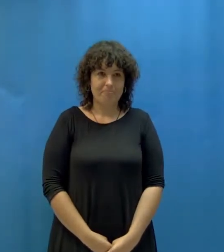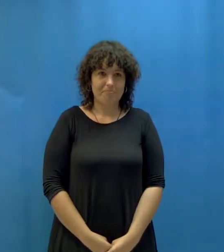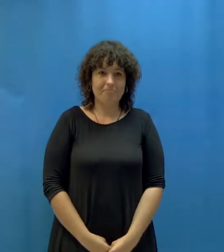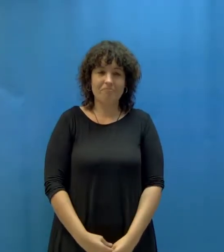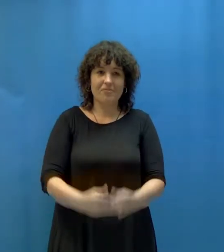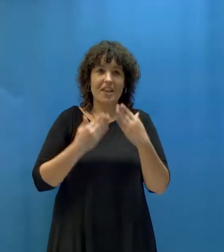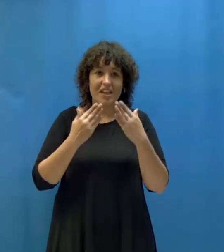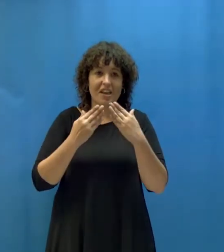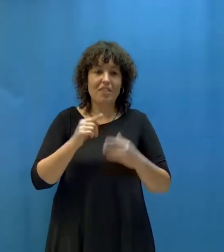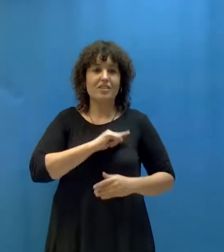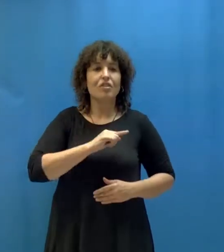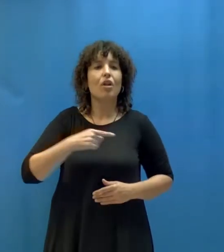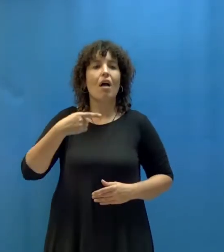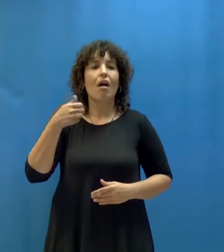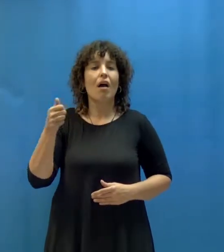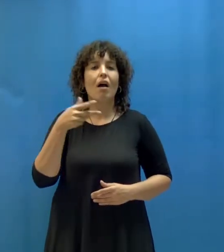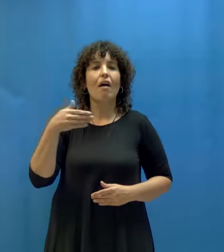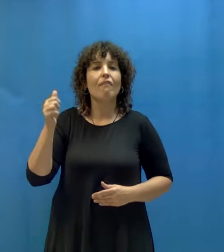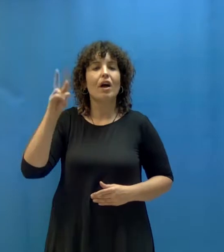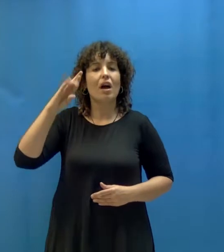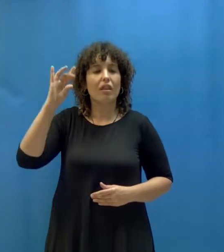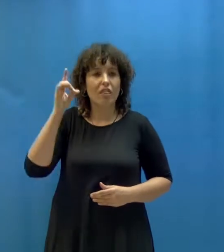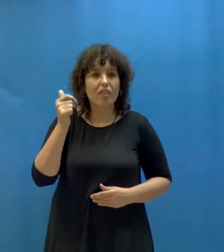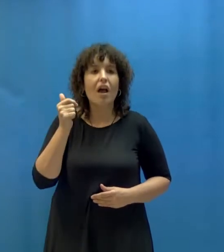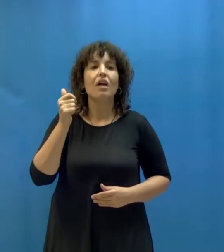Gracias, señora Gabarda. Señor Pérez.